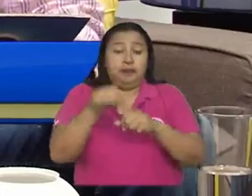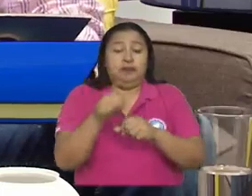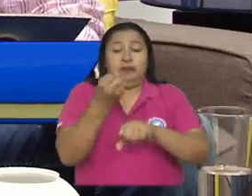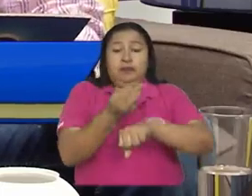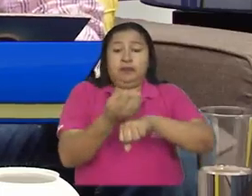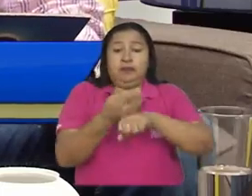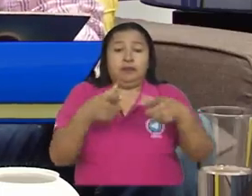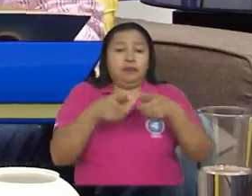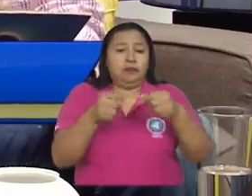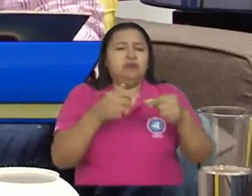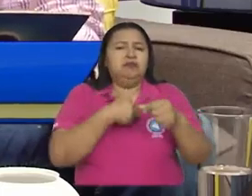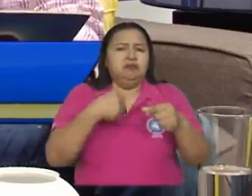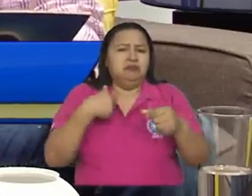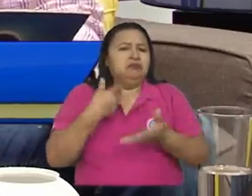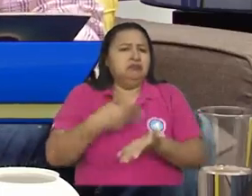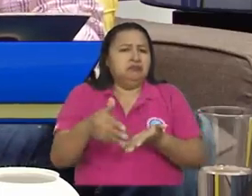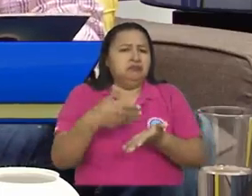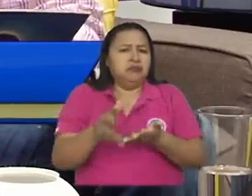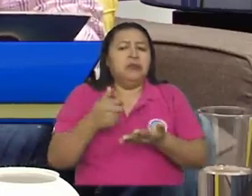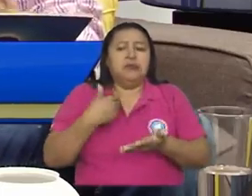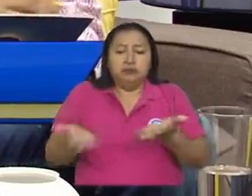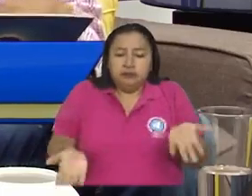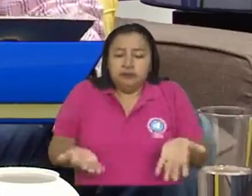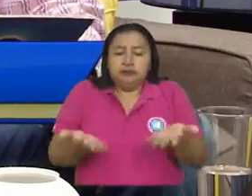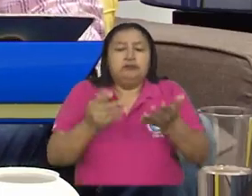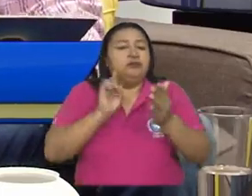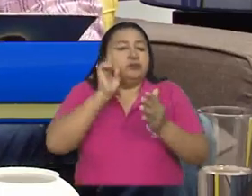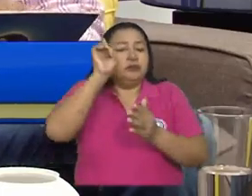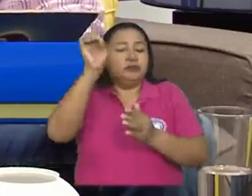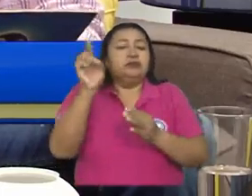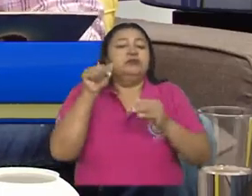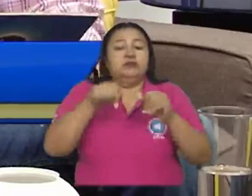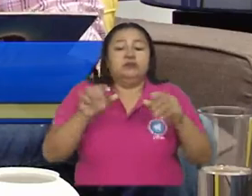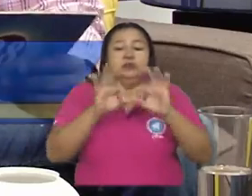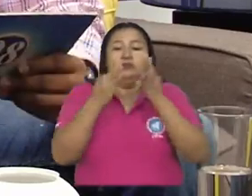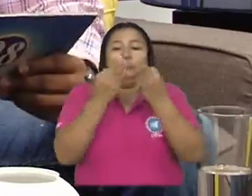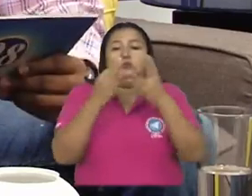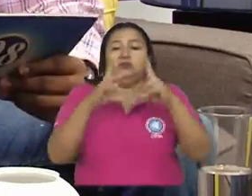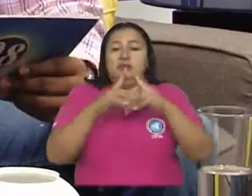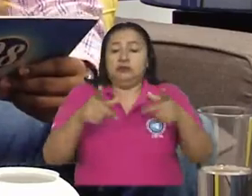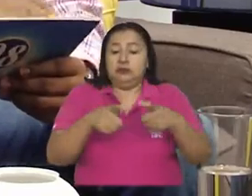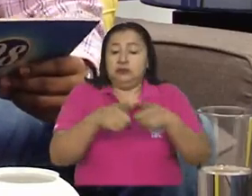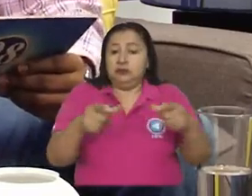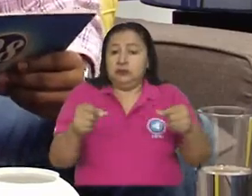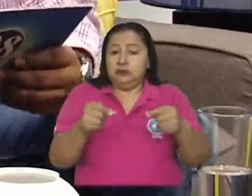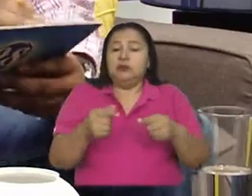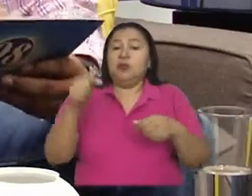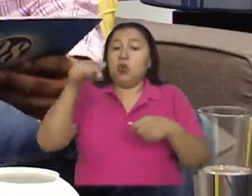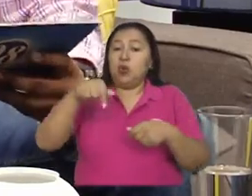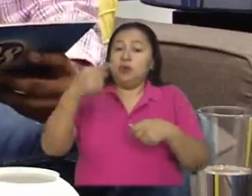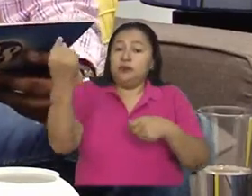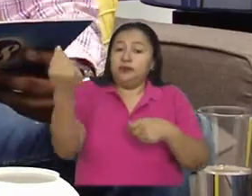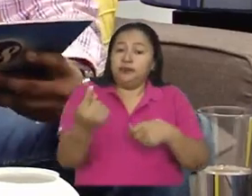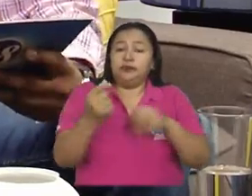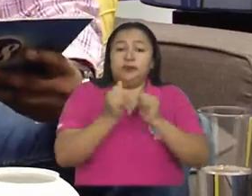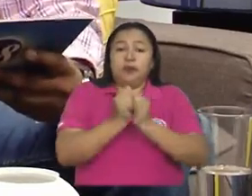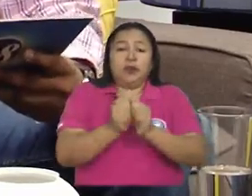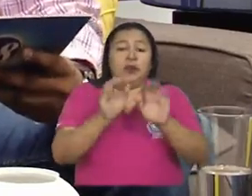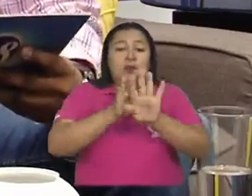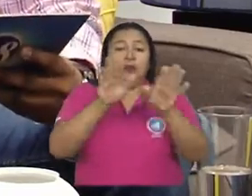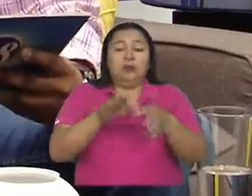pues, facilitará y también potenciará el bienestar de las familias capitalinas. Con nosotros se encuentra pues la compañera